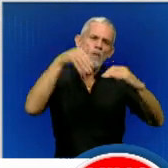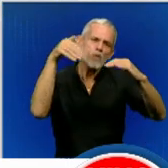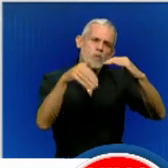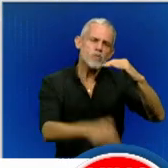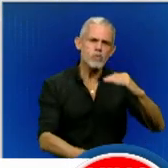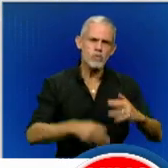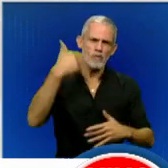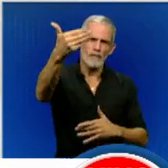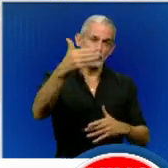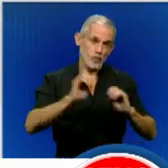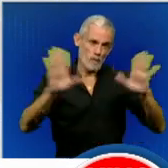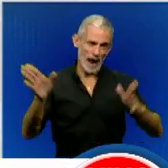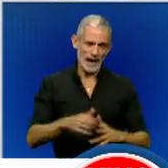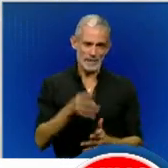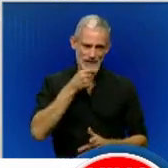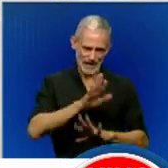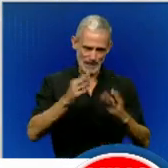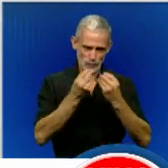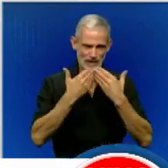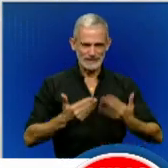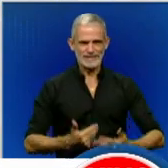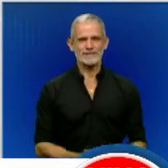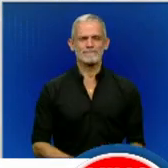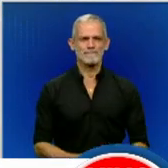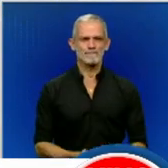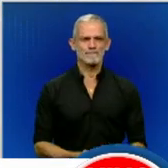absolutamente nuestro futuro nada más señor presidente